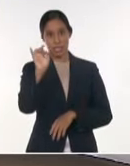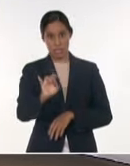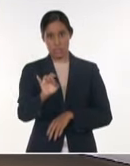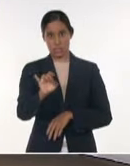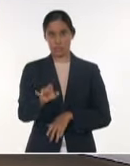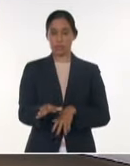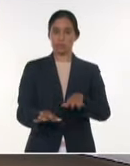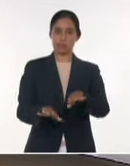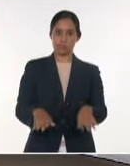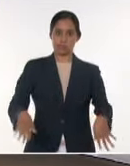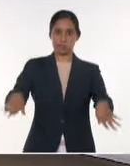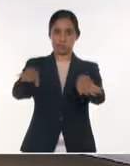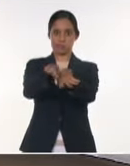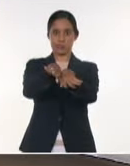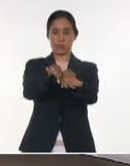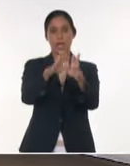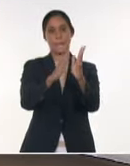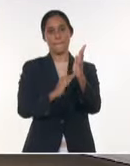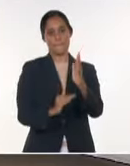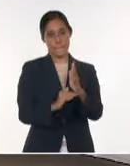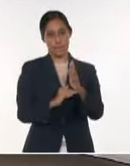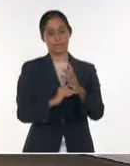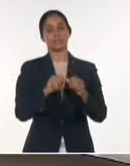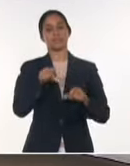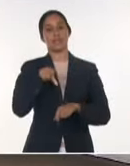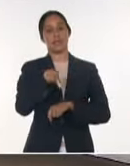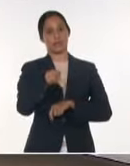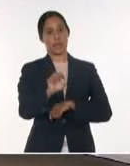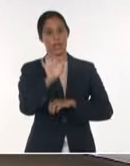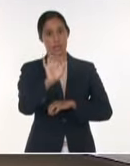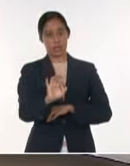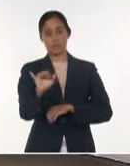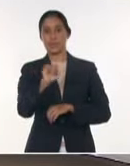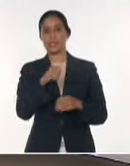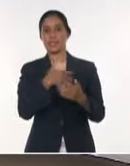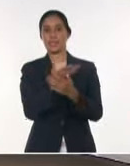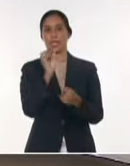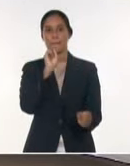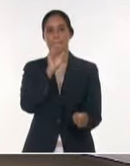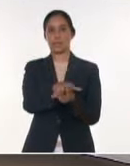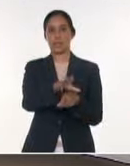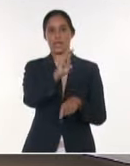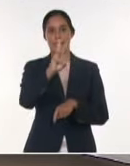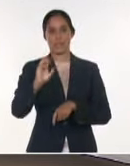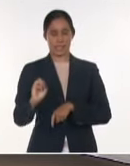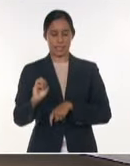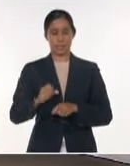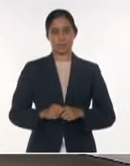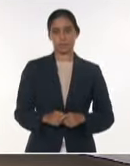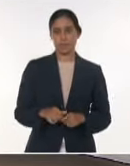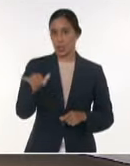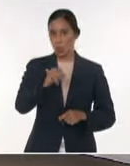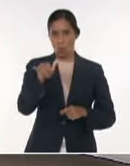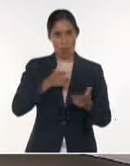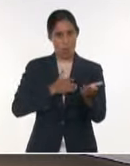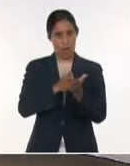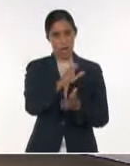hasta el final del mes, aunque ha estado creciendo desde el día 30. El almacenamiento además aumentó en 11